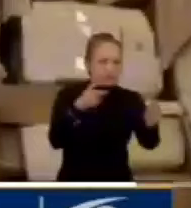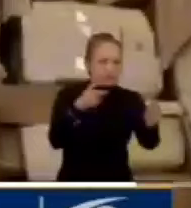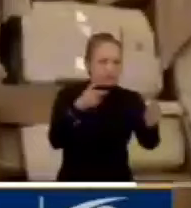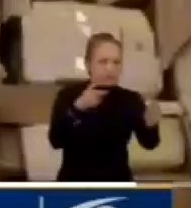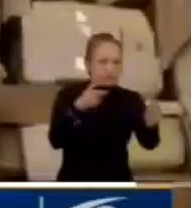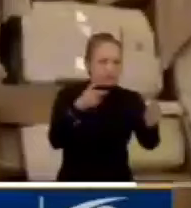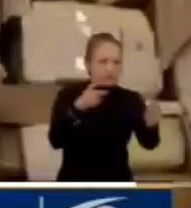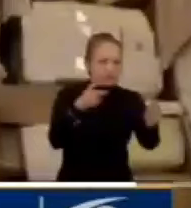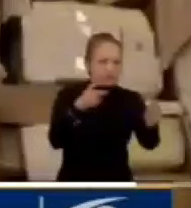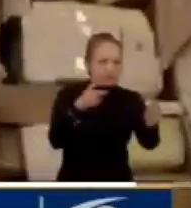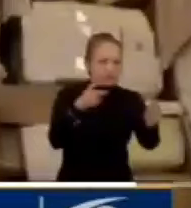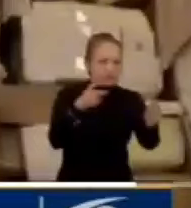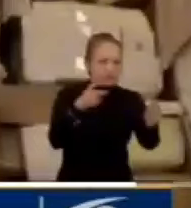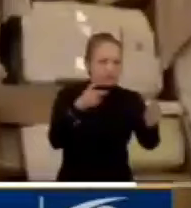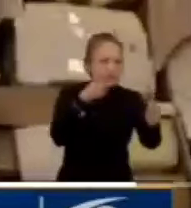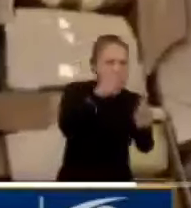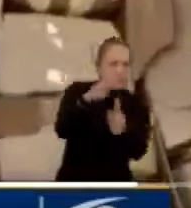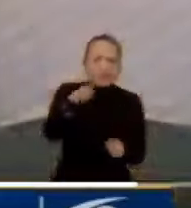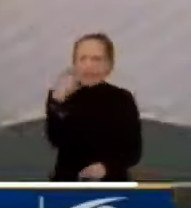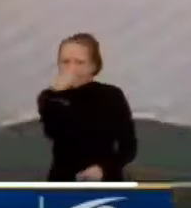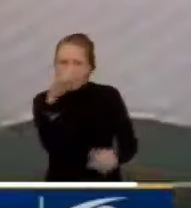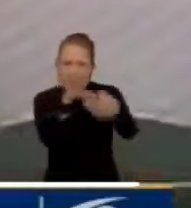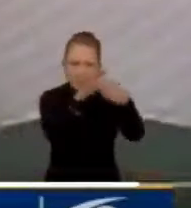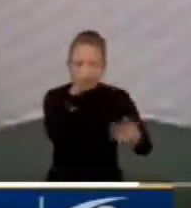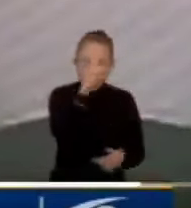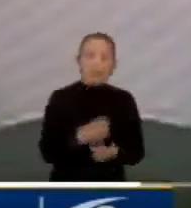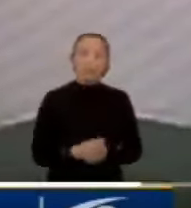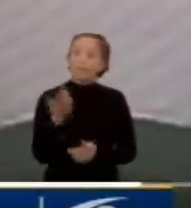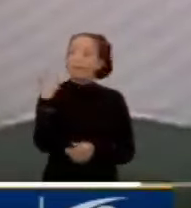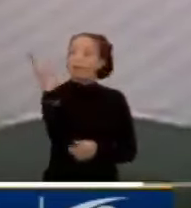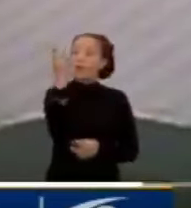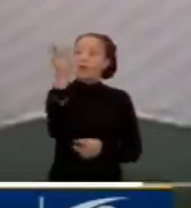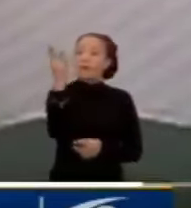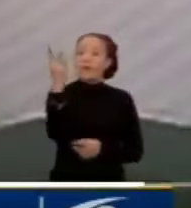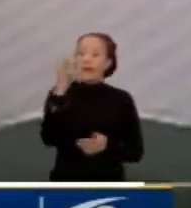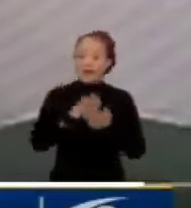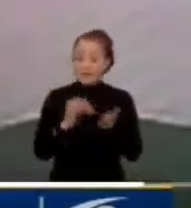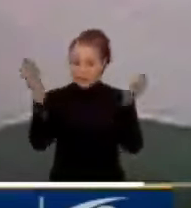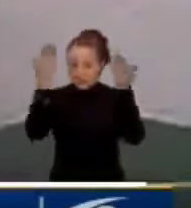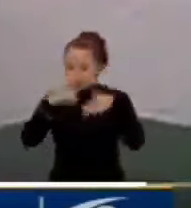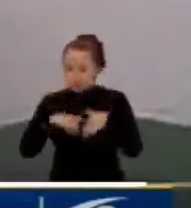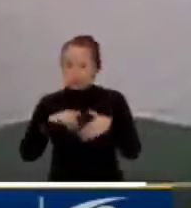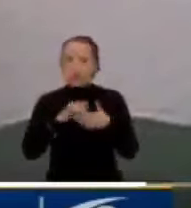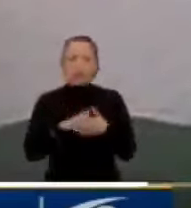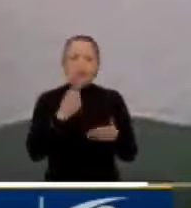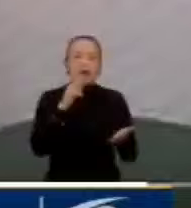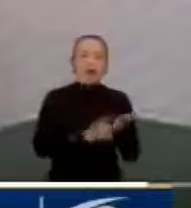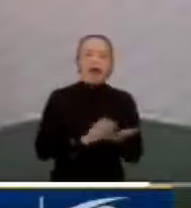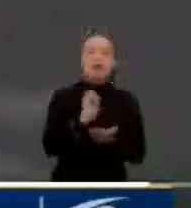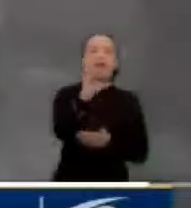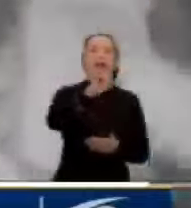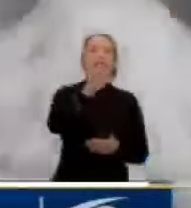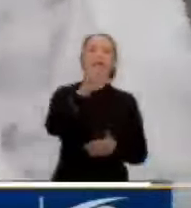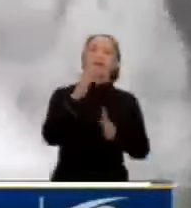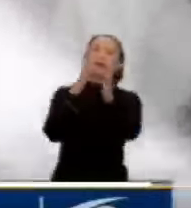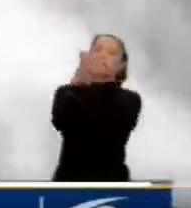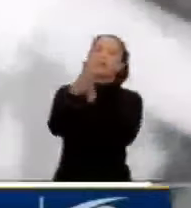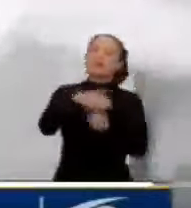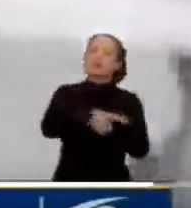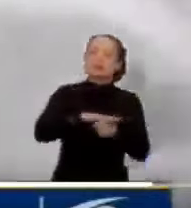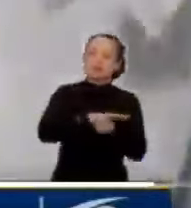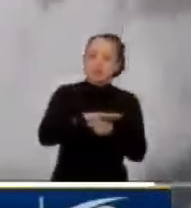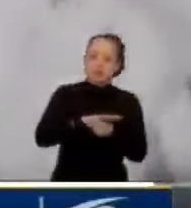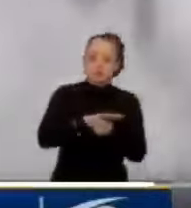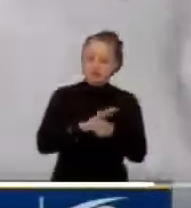este video. El señor era fugitivo, ¿no? El pasado viernes, desde la clandestinidad, Zeus hizo llegar una carta a la JEP con su versión de los hechos, que